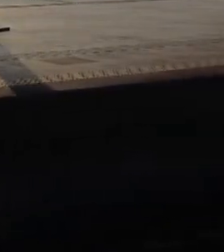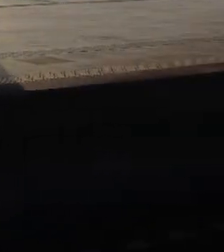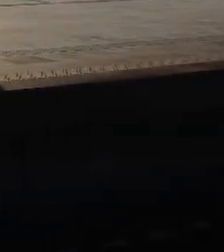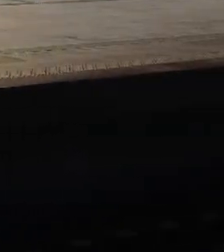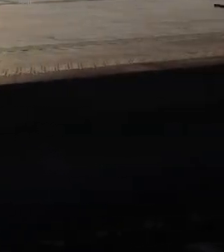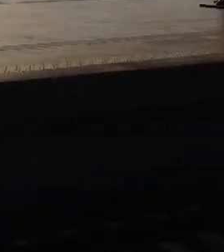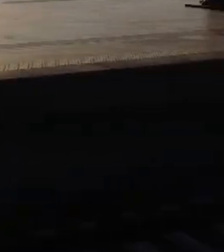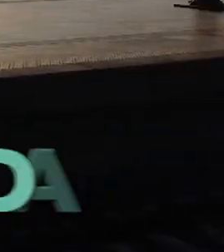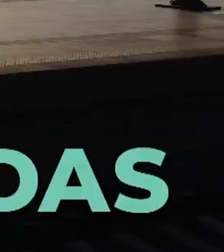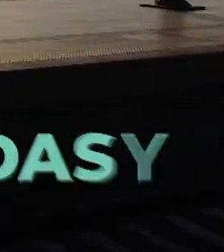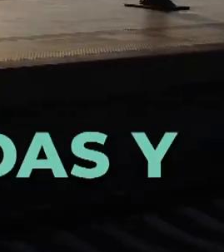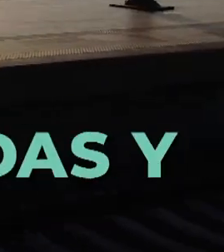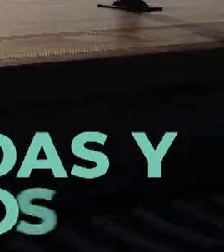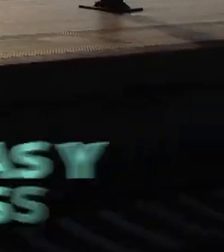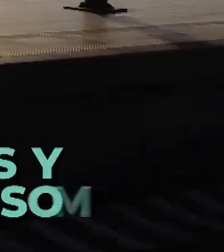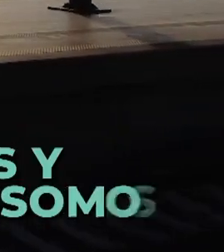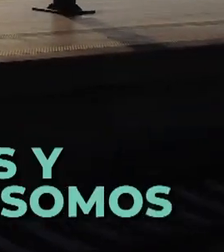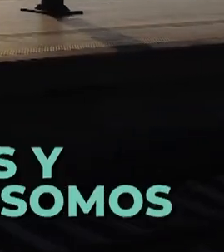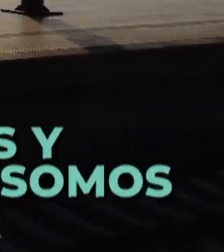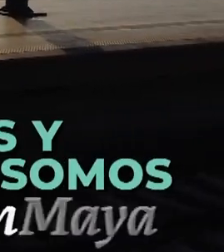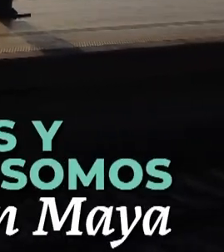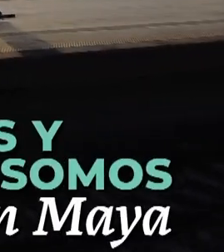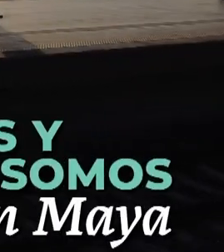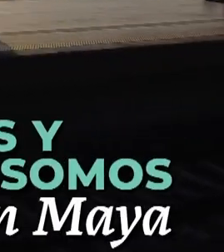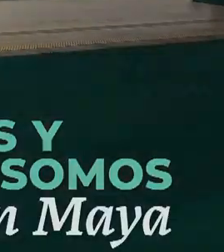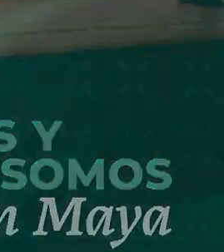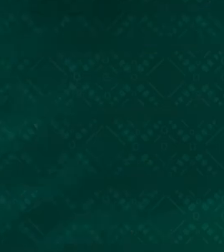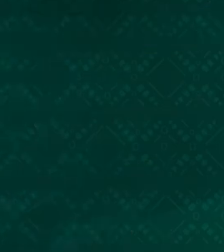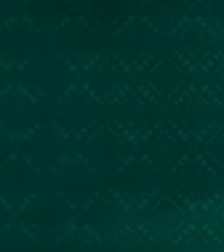estaciones. Todas y todos somos Tren